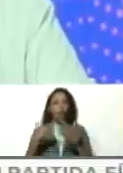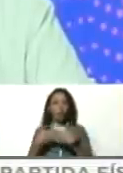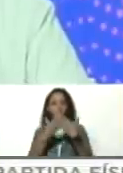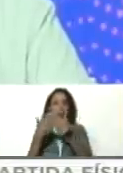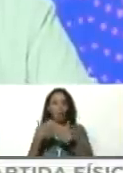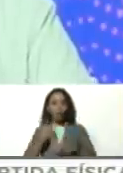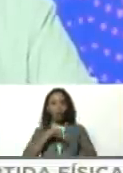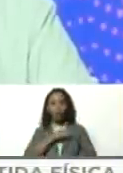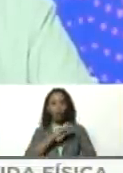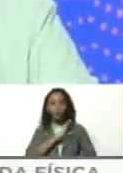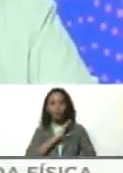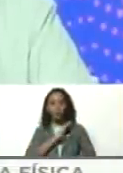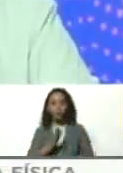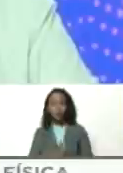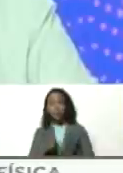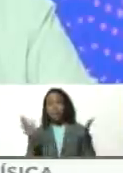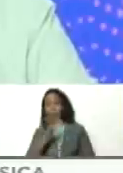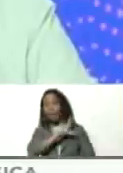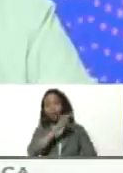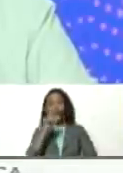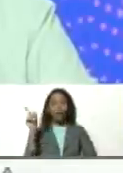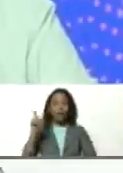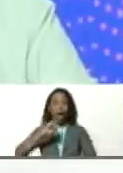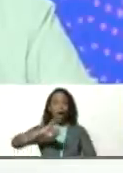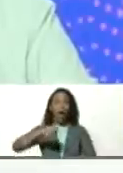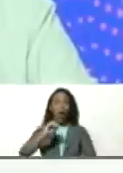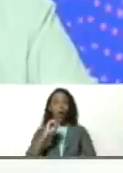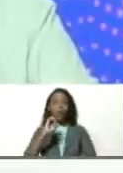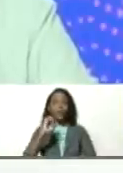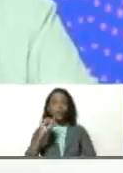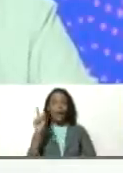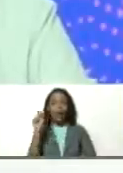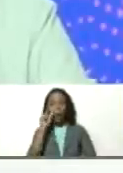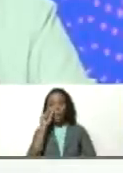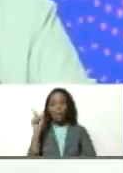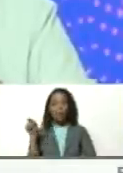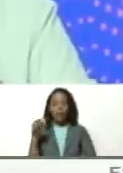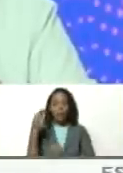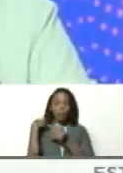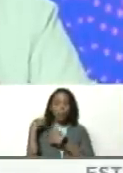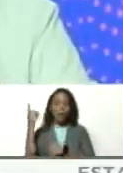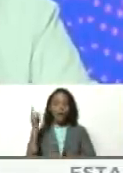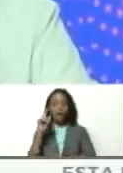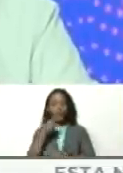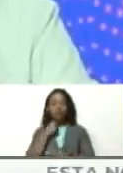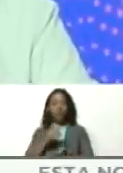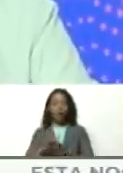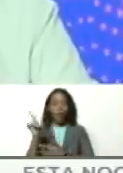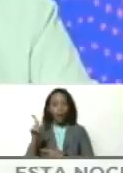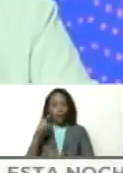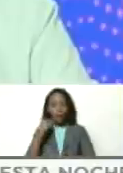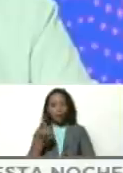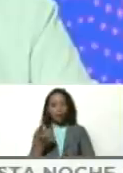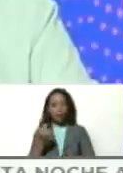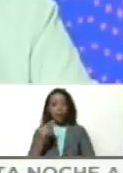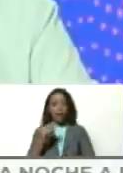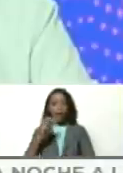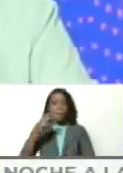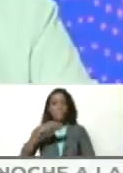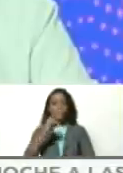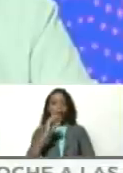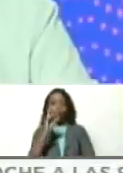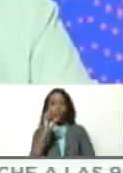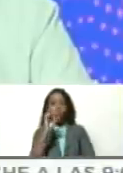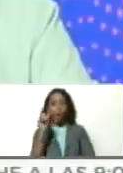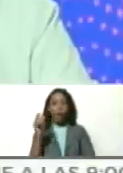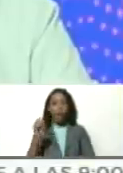Nosotros teníamos un gran director en el Liceo José Ávalo, se llamaba Pedro Guevara, en paz descanse. Después fue fundador